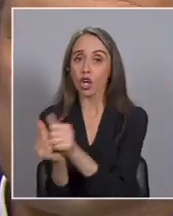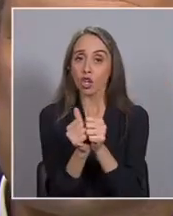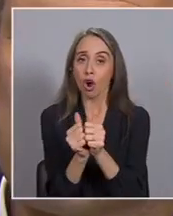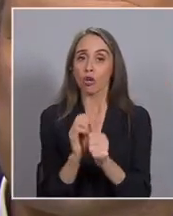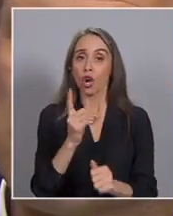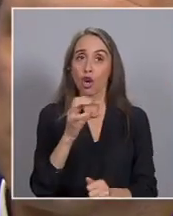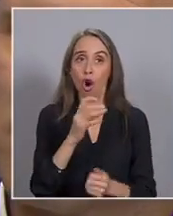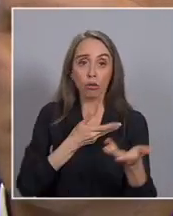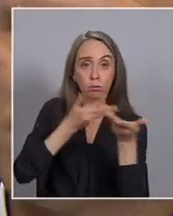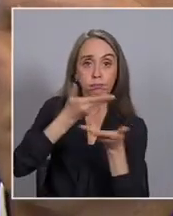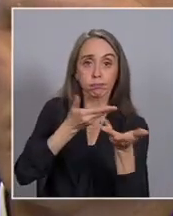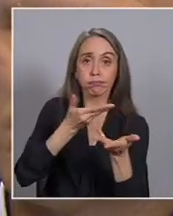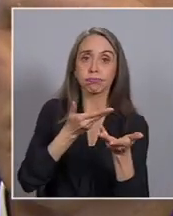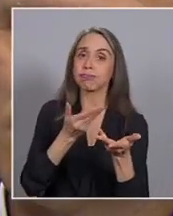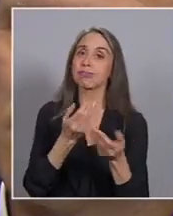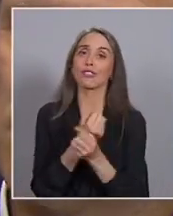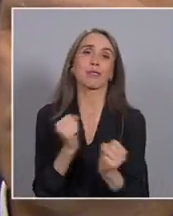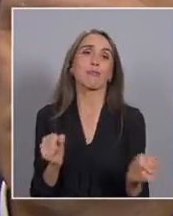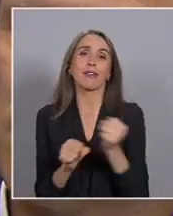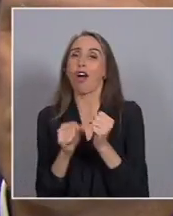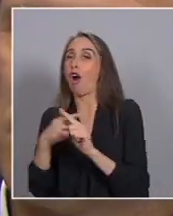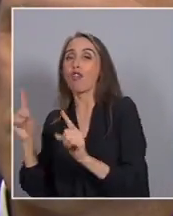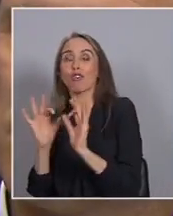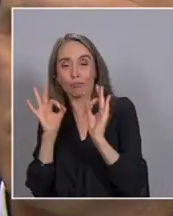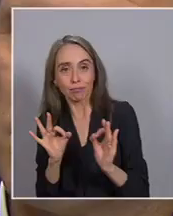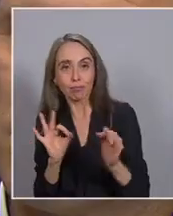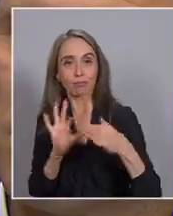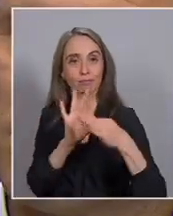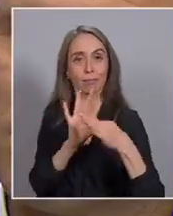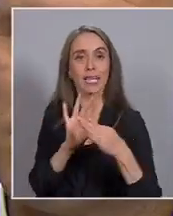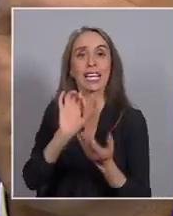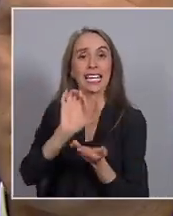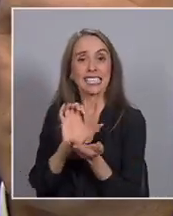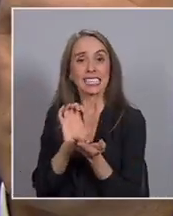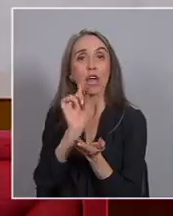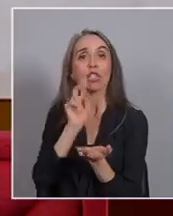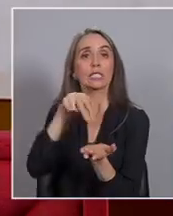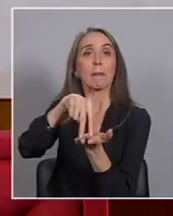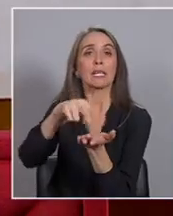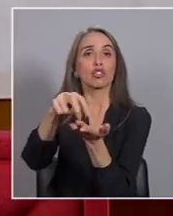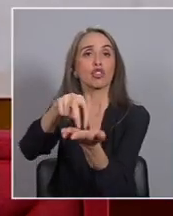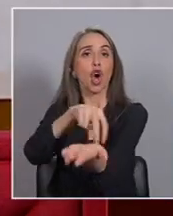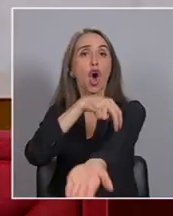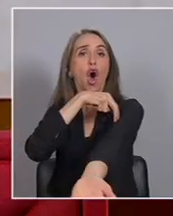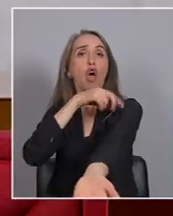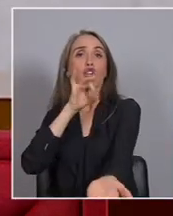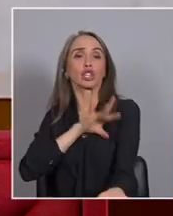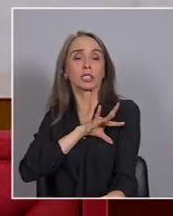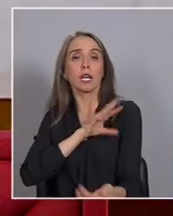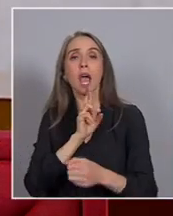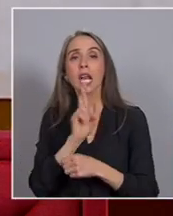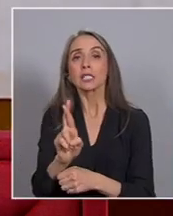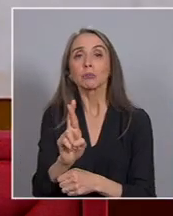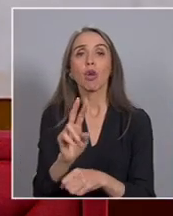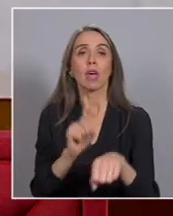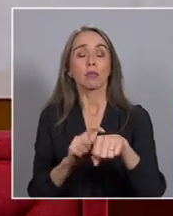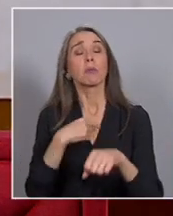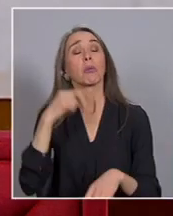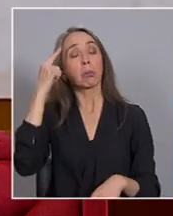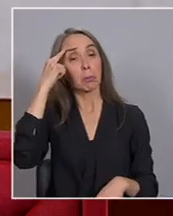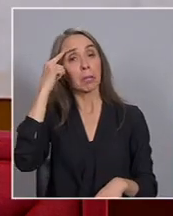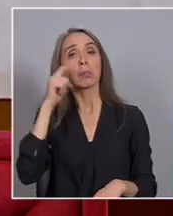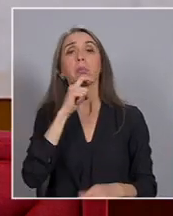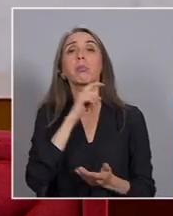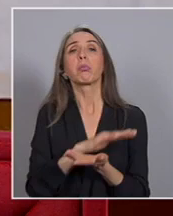gobiernos regionales ha sido insustituible para aumentar la presencia del Estado en todo Chile y dar respuestas más oportunas. Lo pienso,